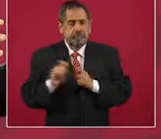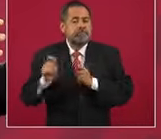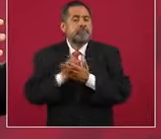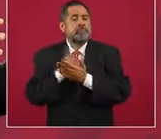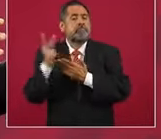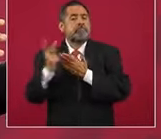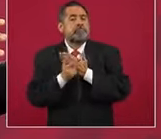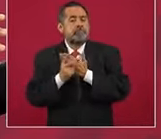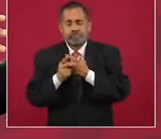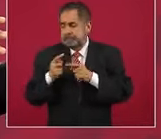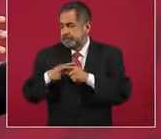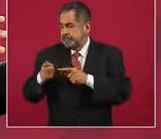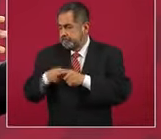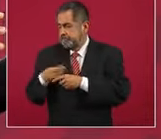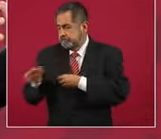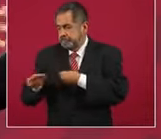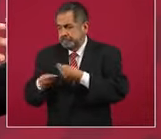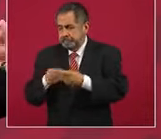bienestar,